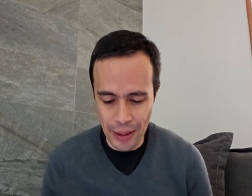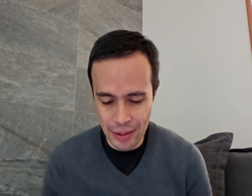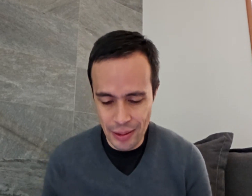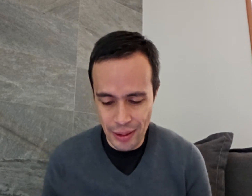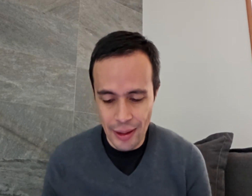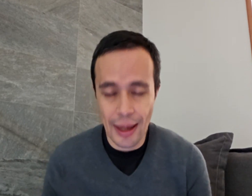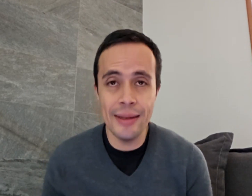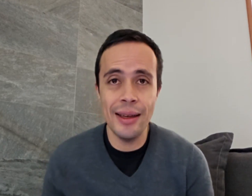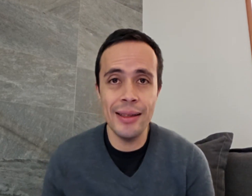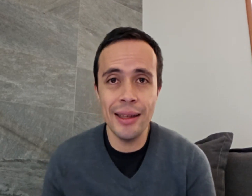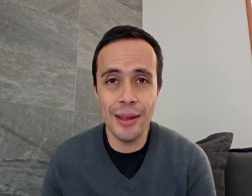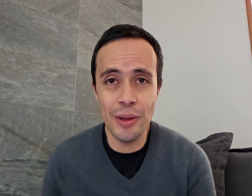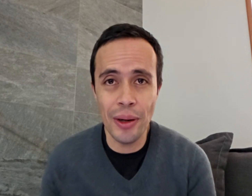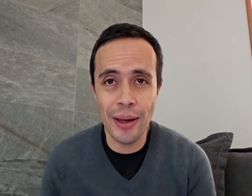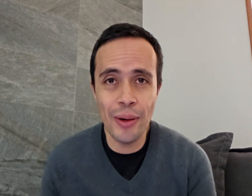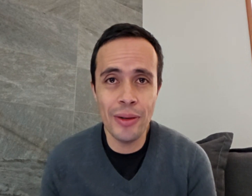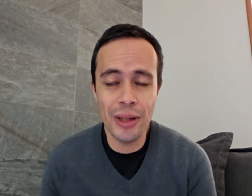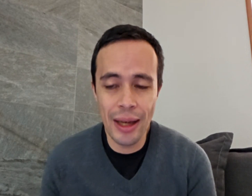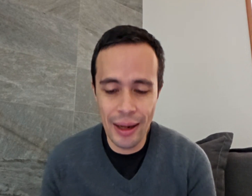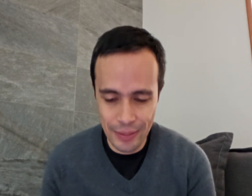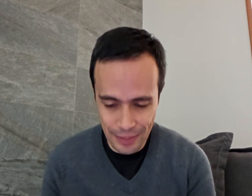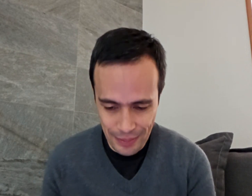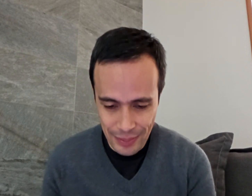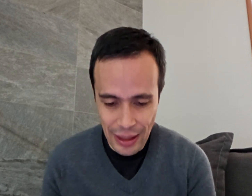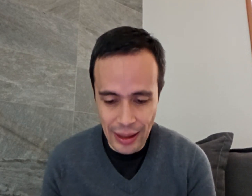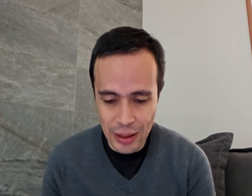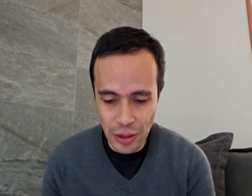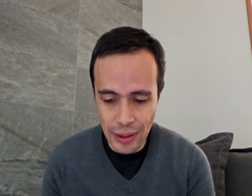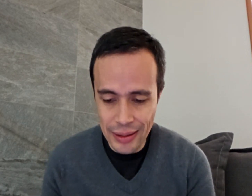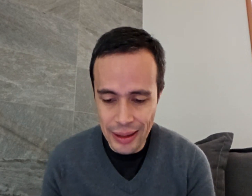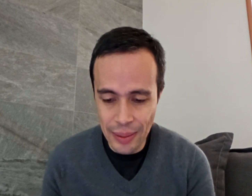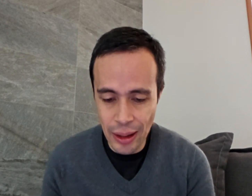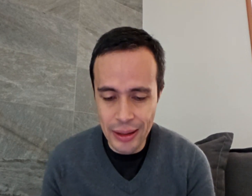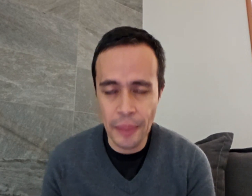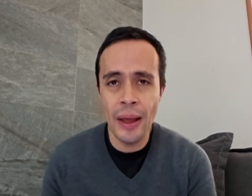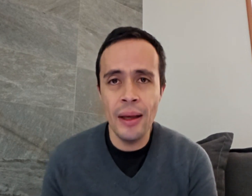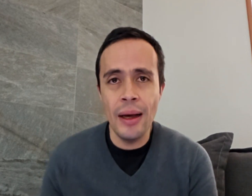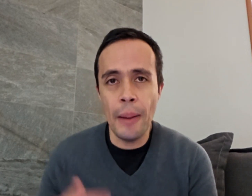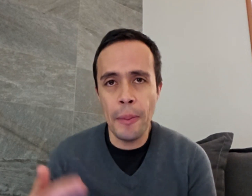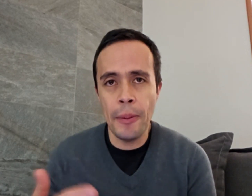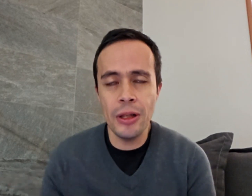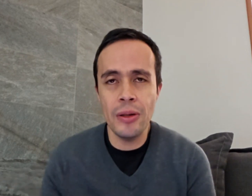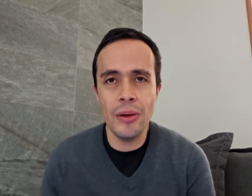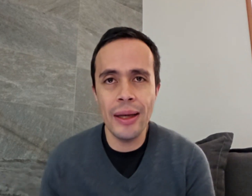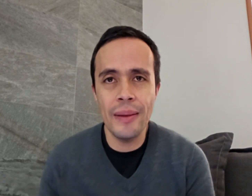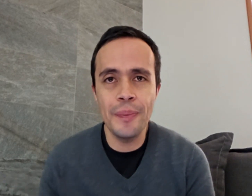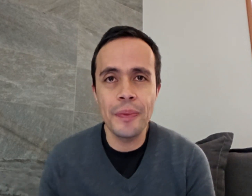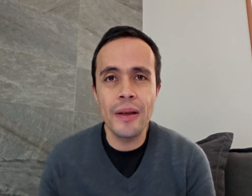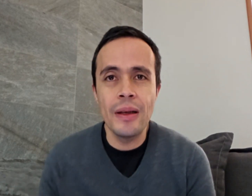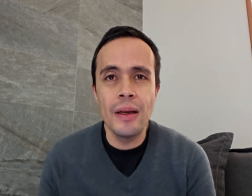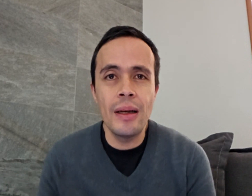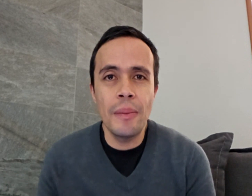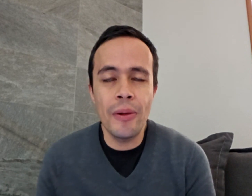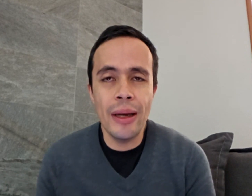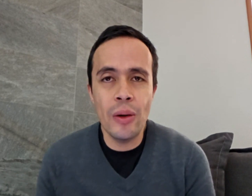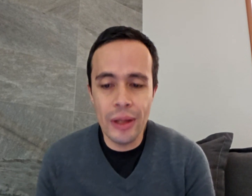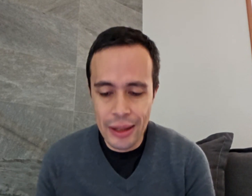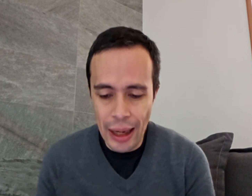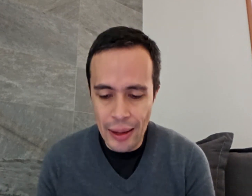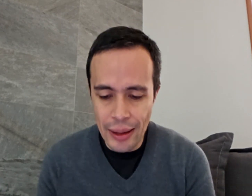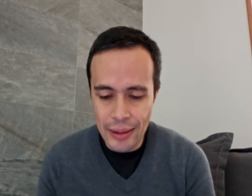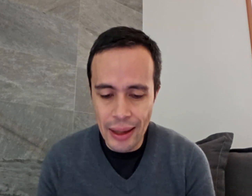Imagínense nada más, ese es Zedillo, el que hoy nos quiere dar lecciones de democracia. A propósito de el